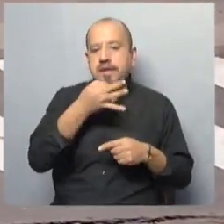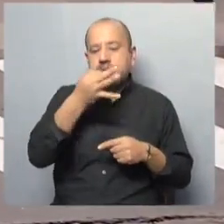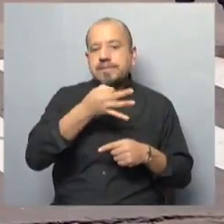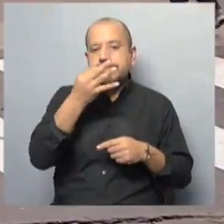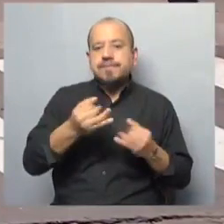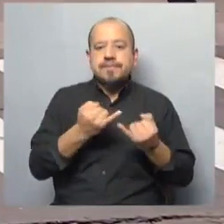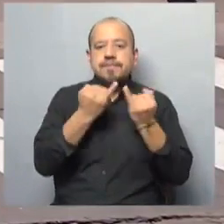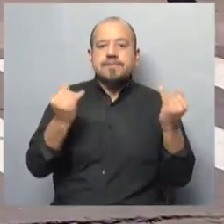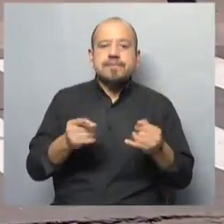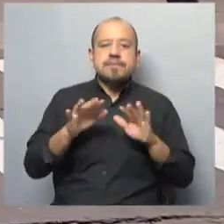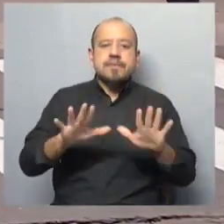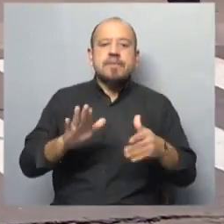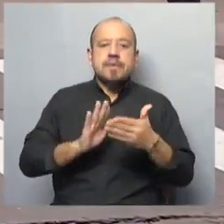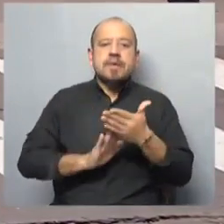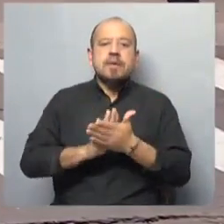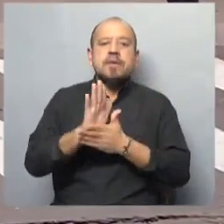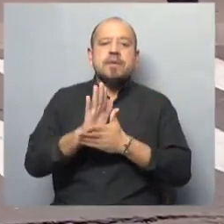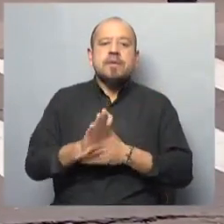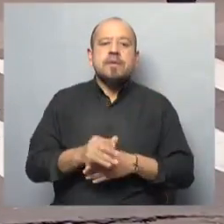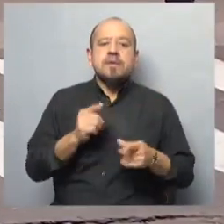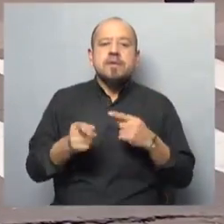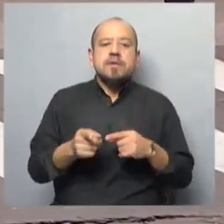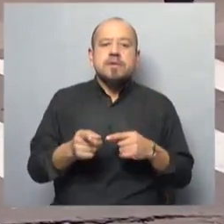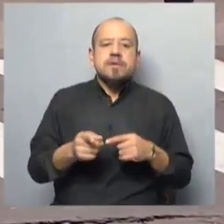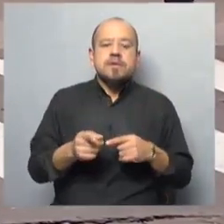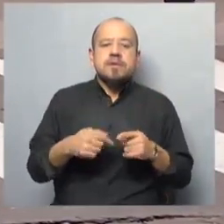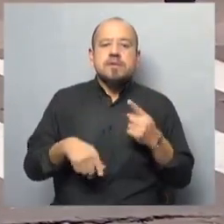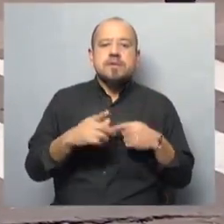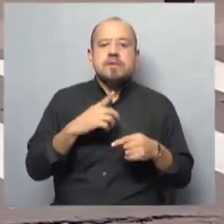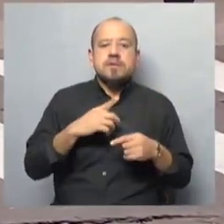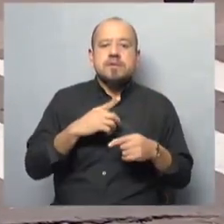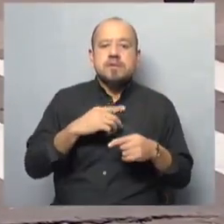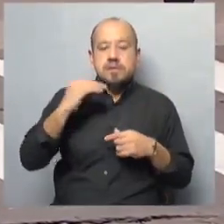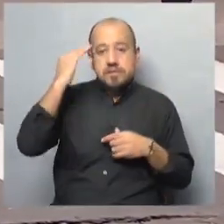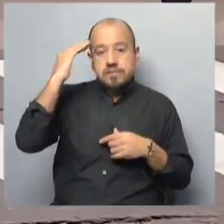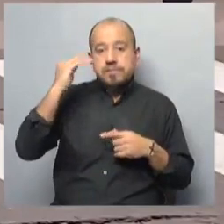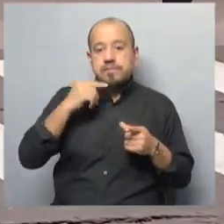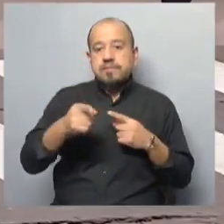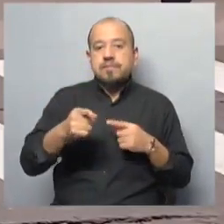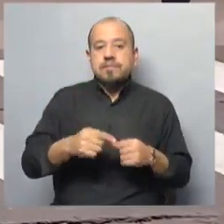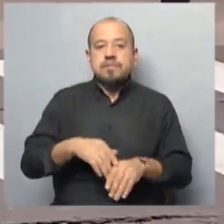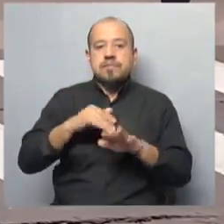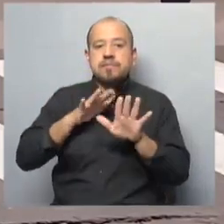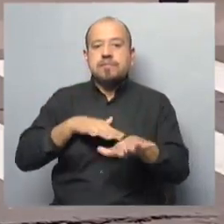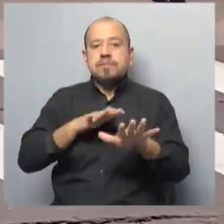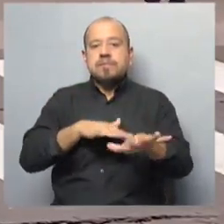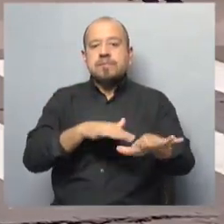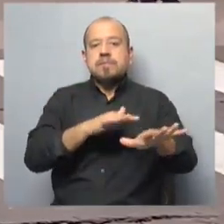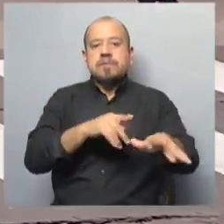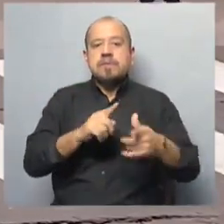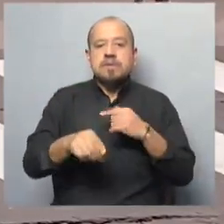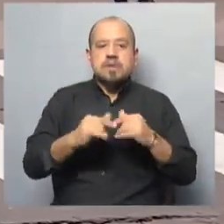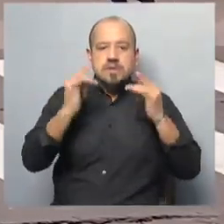10 de la mañana. Estamos mismo en el desfile cívico-militar. Ya han pasado gran parte de las instituciones